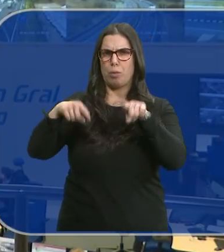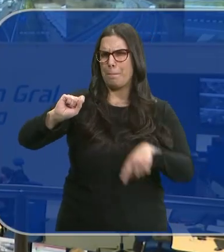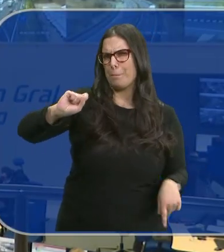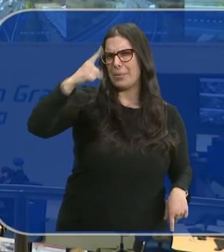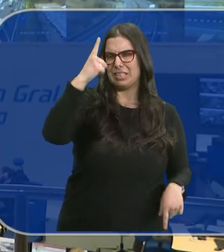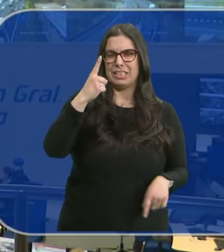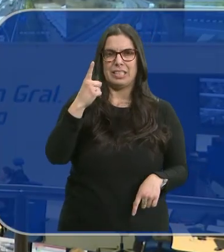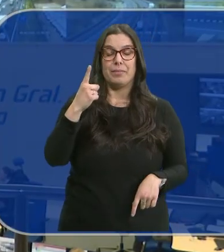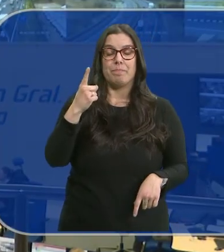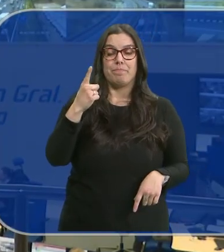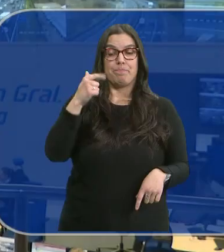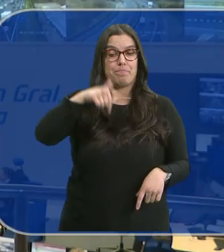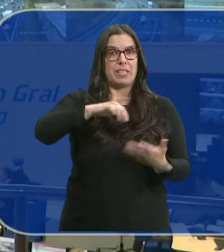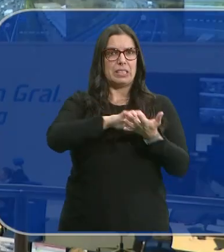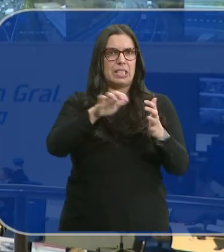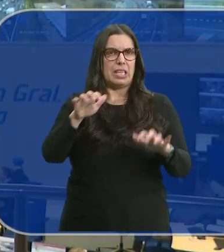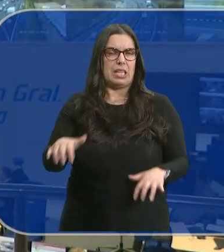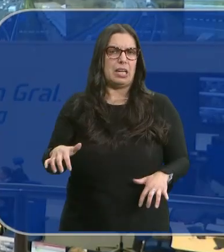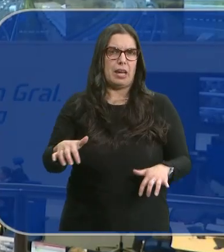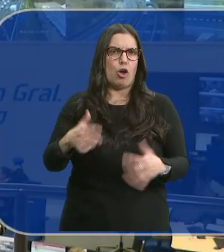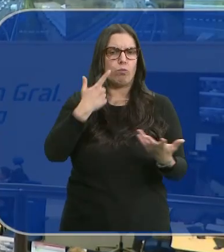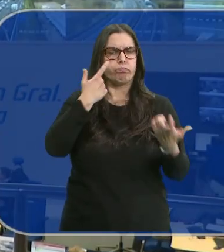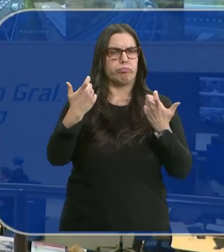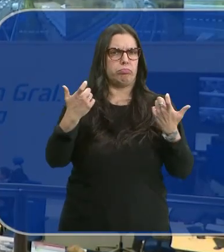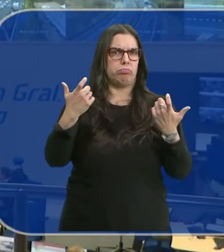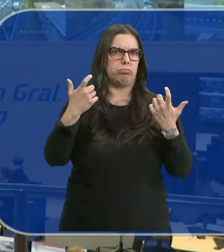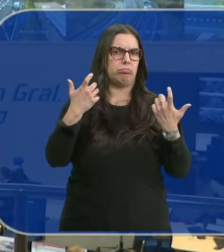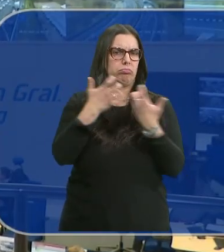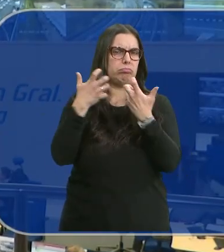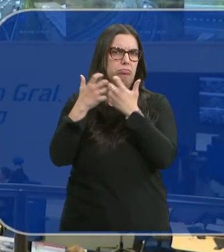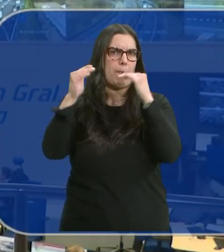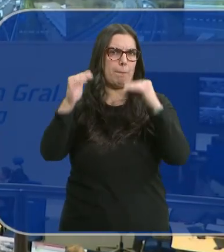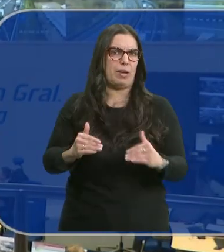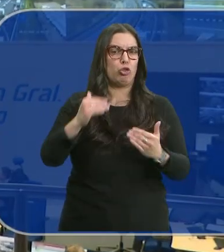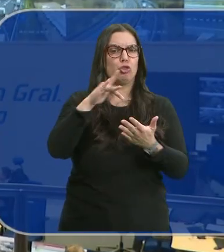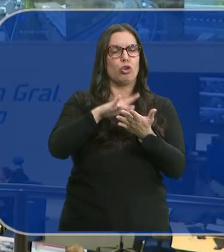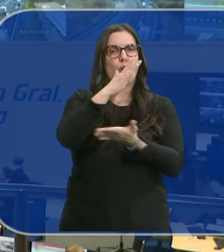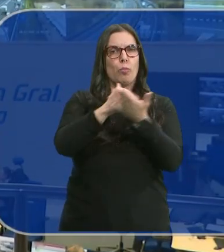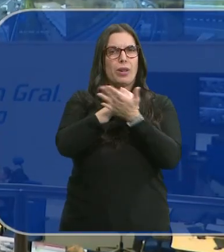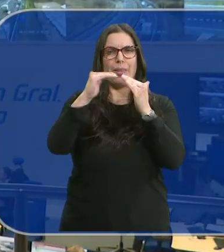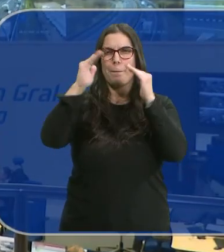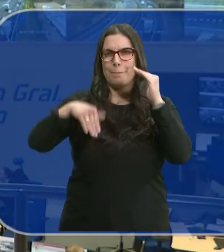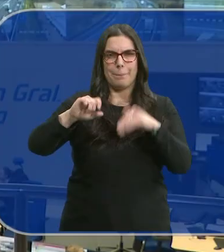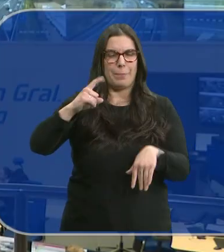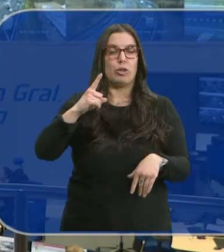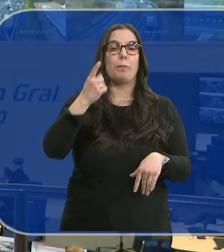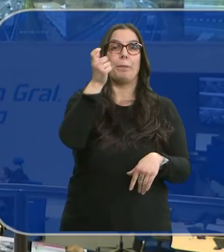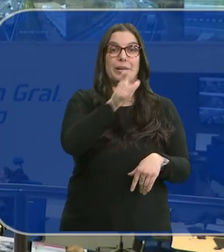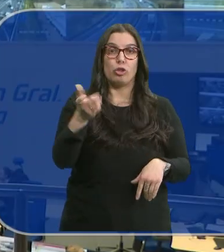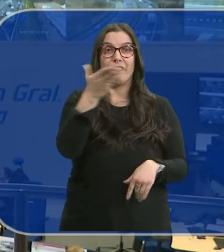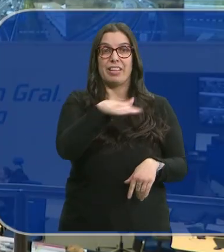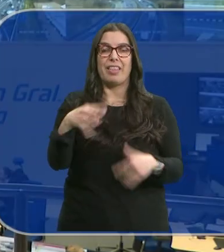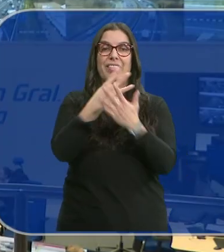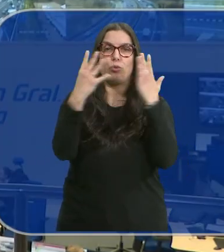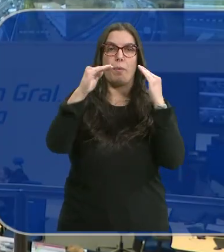En Castilla y León se ha notado especialmente ese descenso en la siniestralidad. Es la comunidad autónoma donde más ha descendido, 19 víctimas menos que